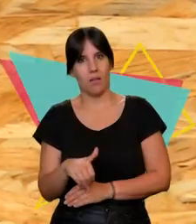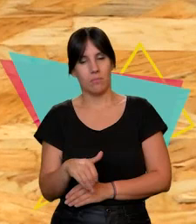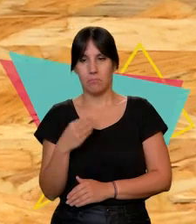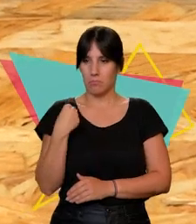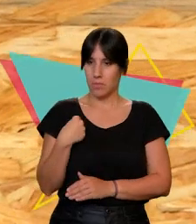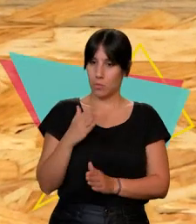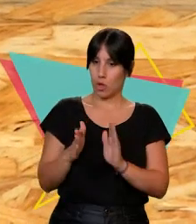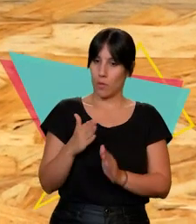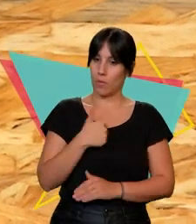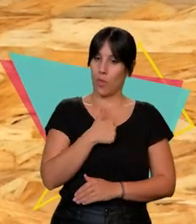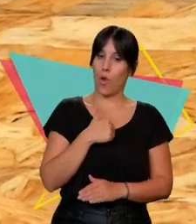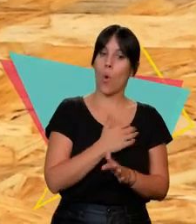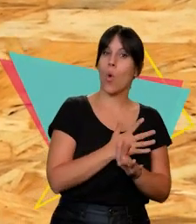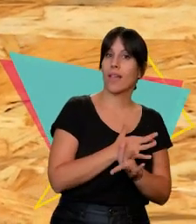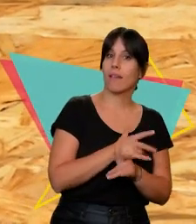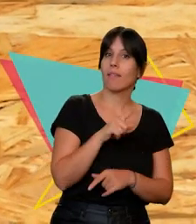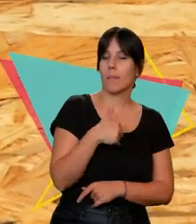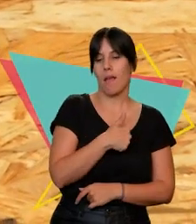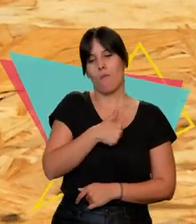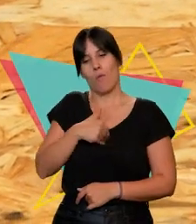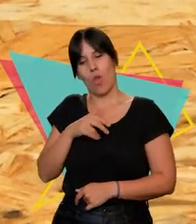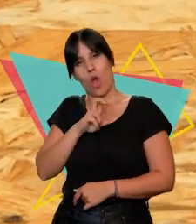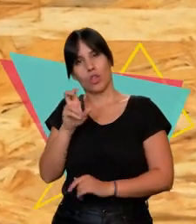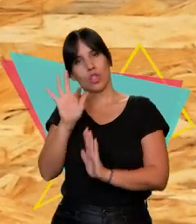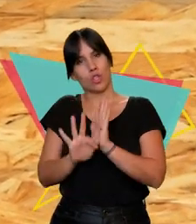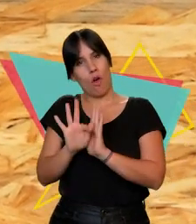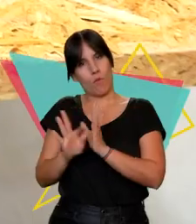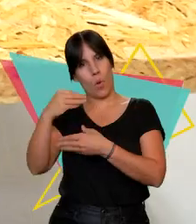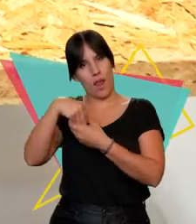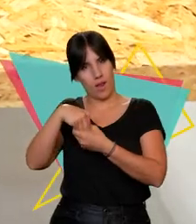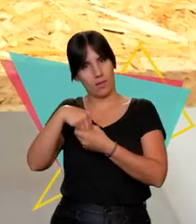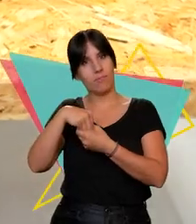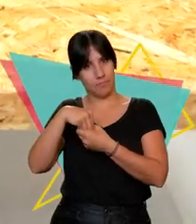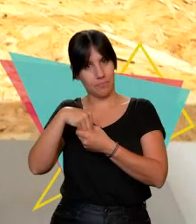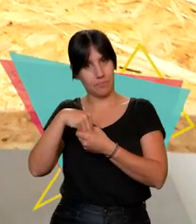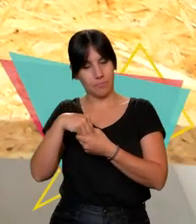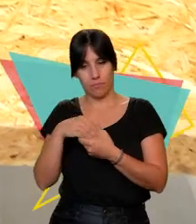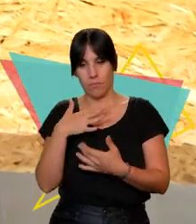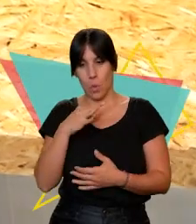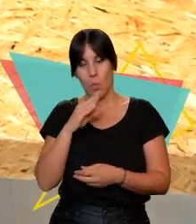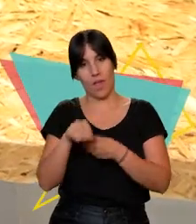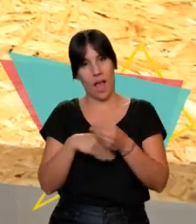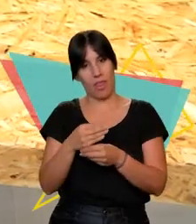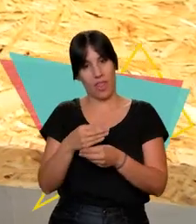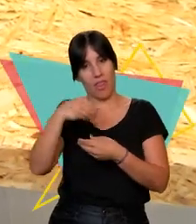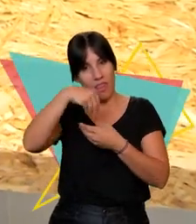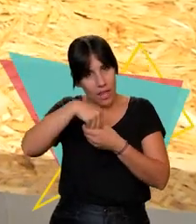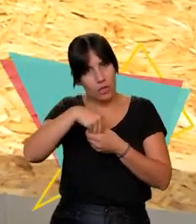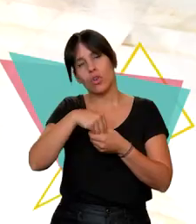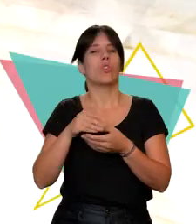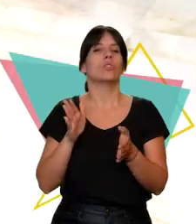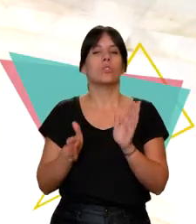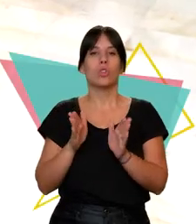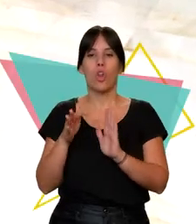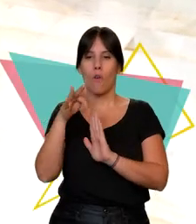el robot como juguete, pues que tenga este software que se pueda instalar en este robot, y que ya